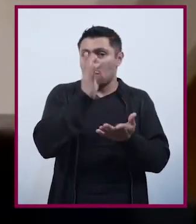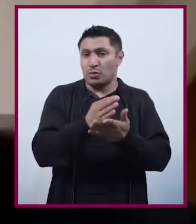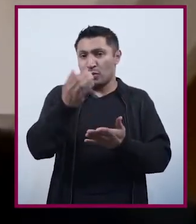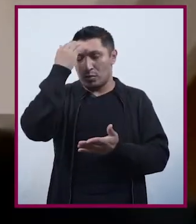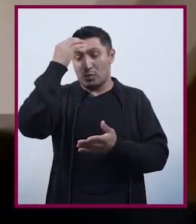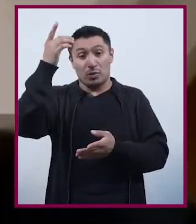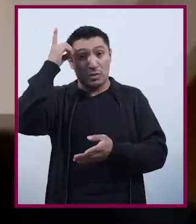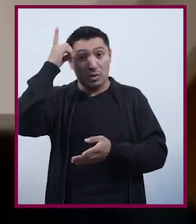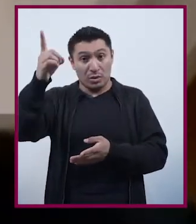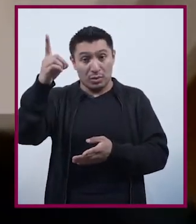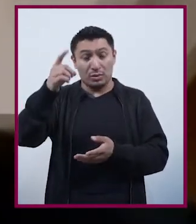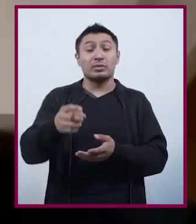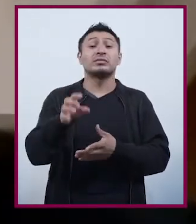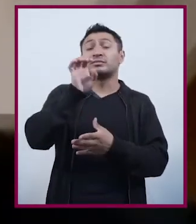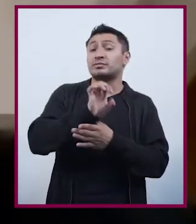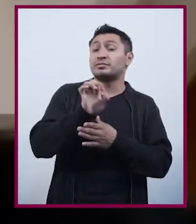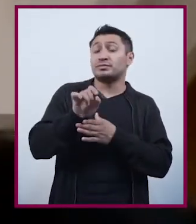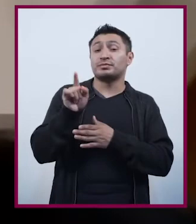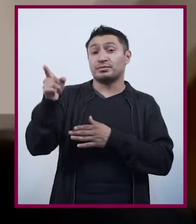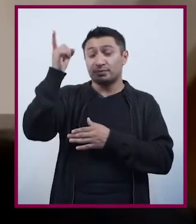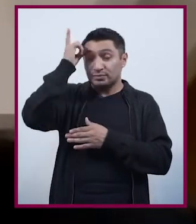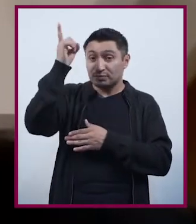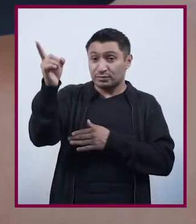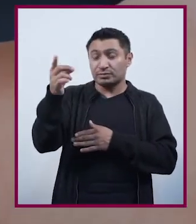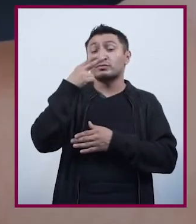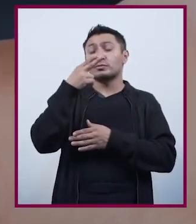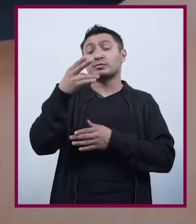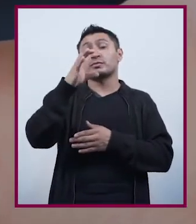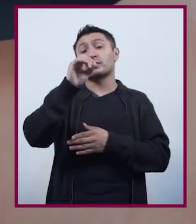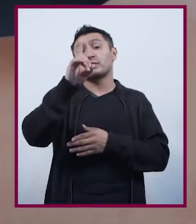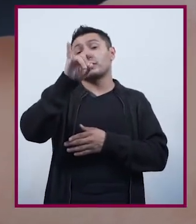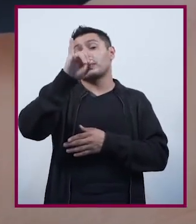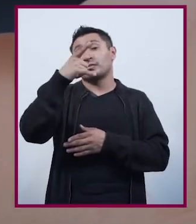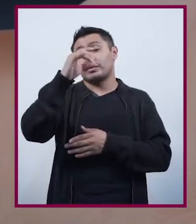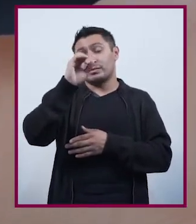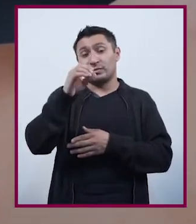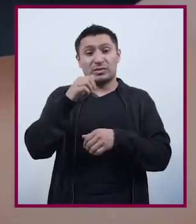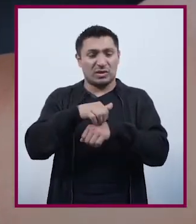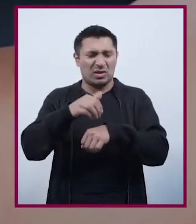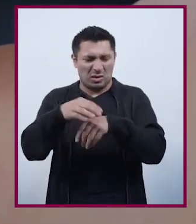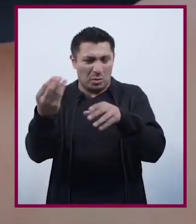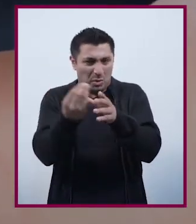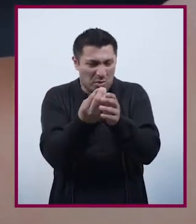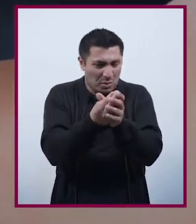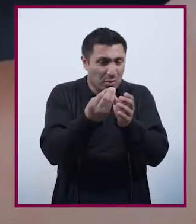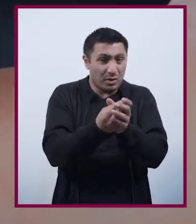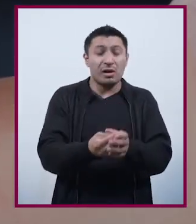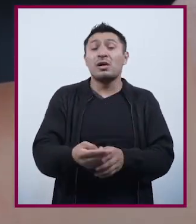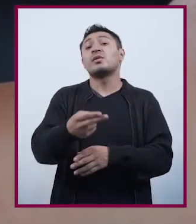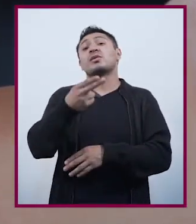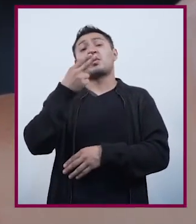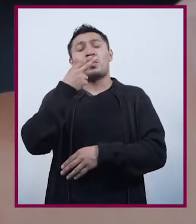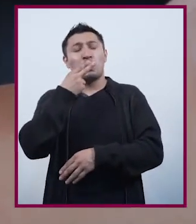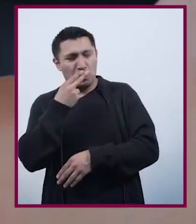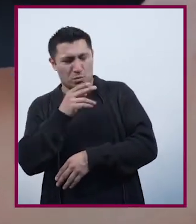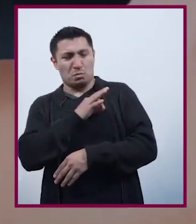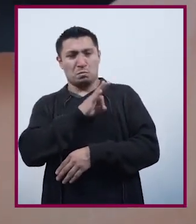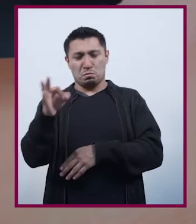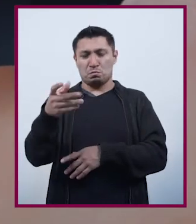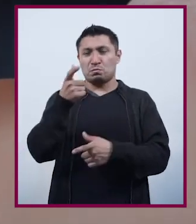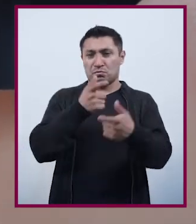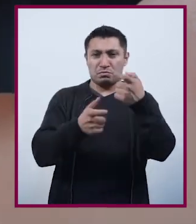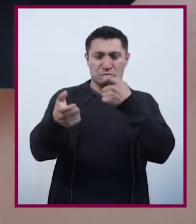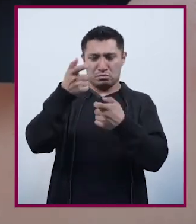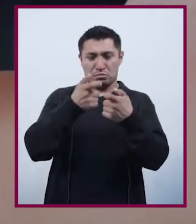el propietario. Entonces, el propietario, mediante ese código, puede hacer uso de